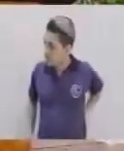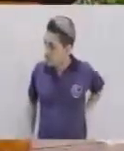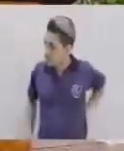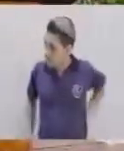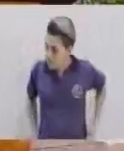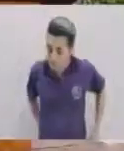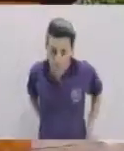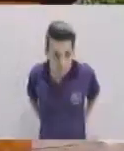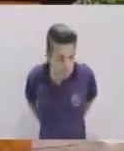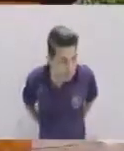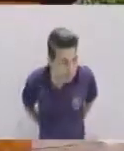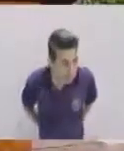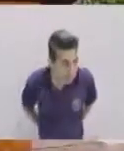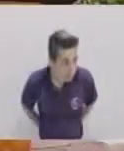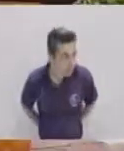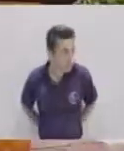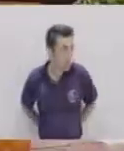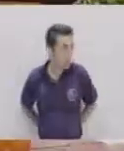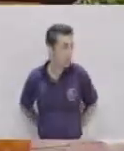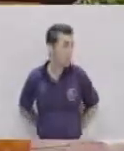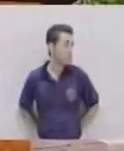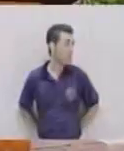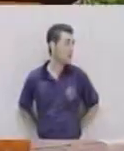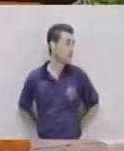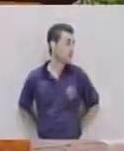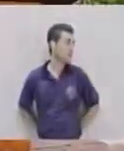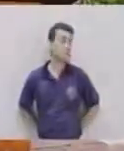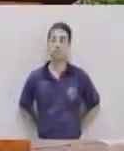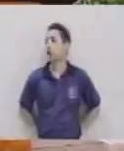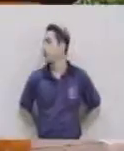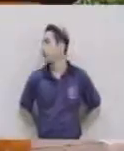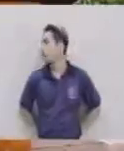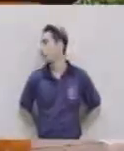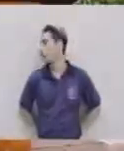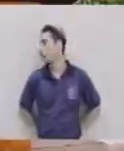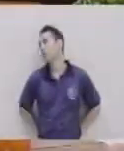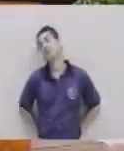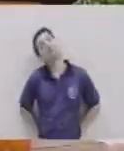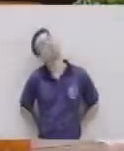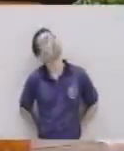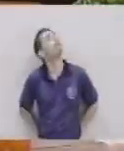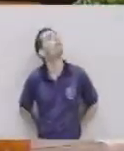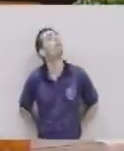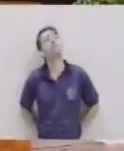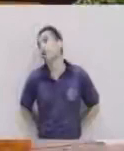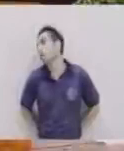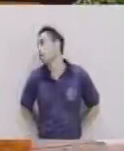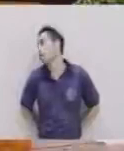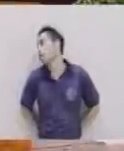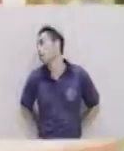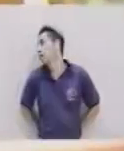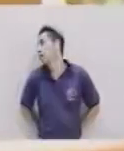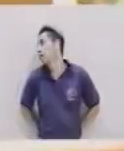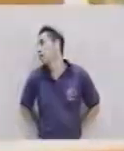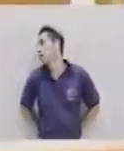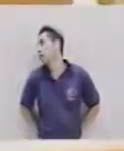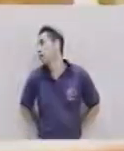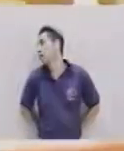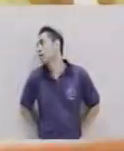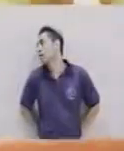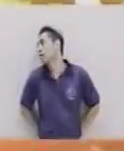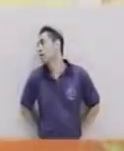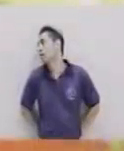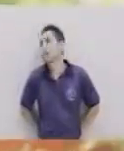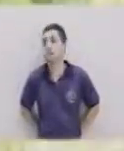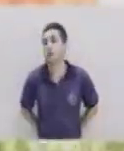estudio de cómo se compone la acústica y de cómo está conformado cada instrumento. En específico, ahora vamos a hablar de la marimba. Dicho